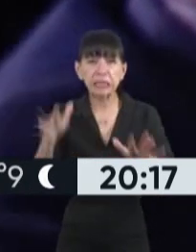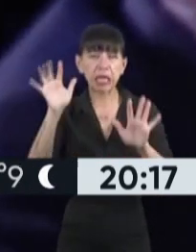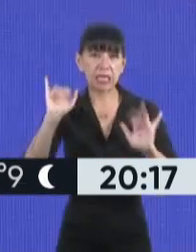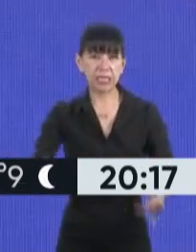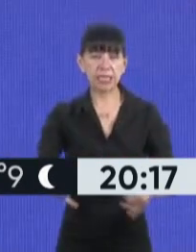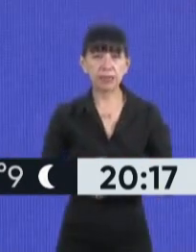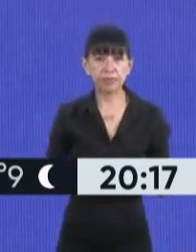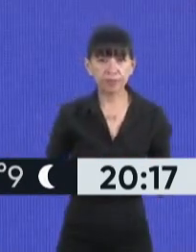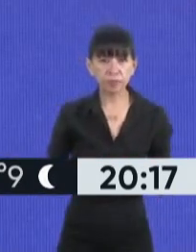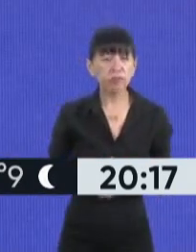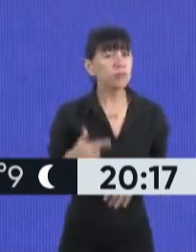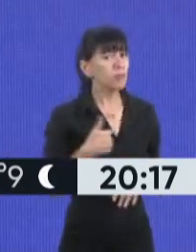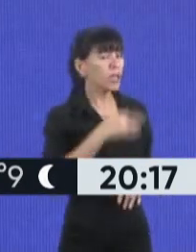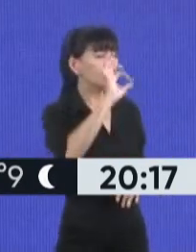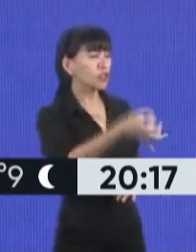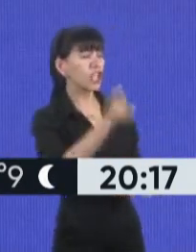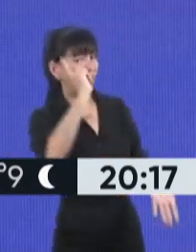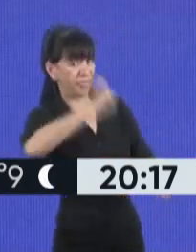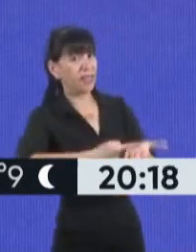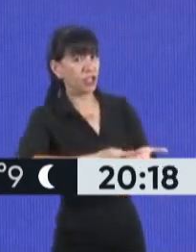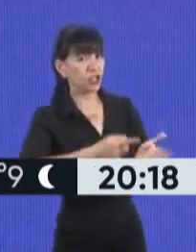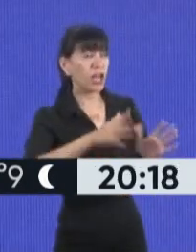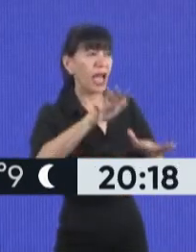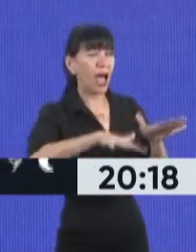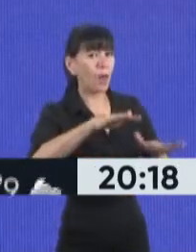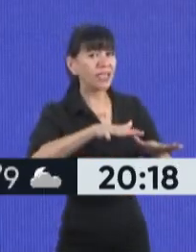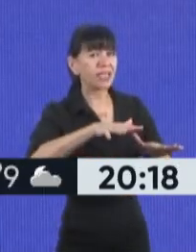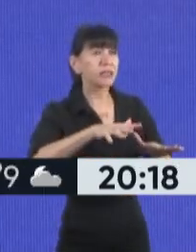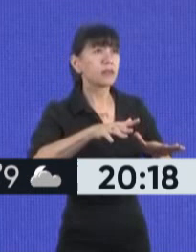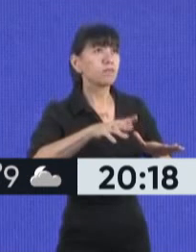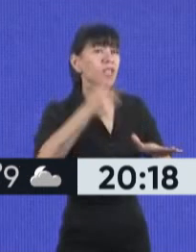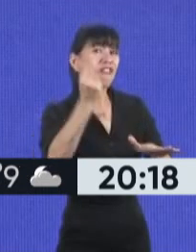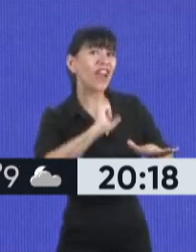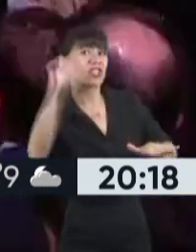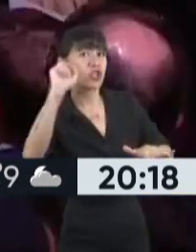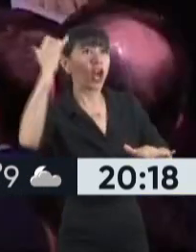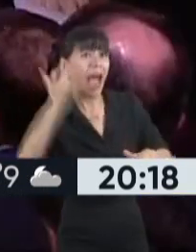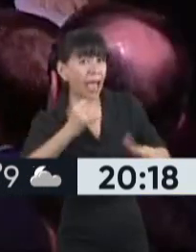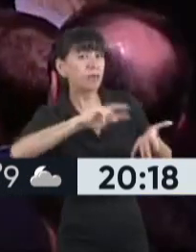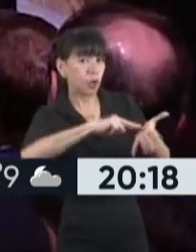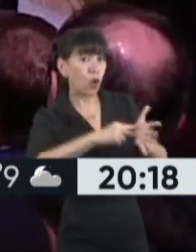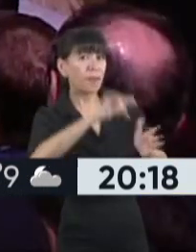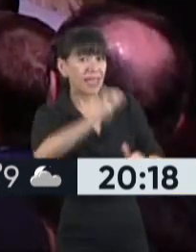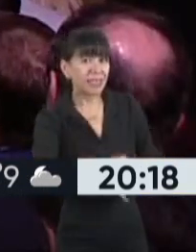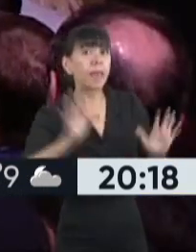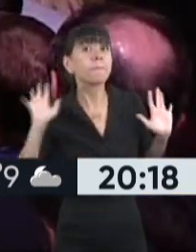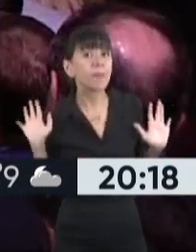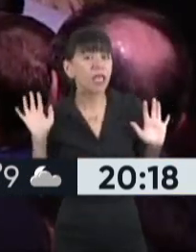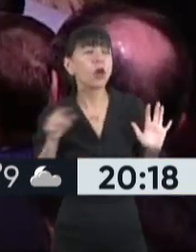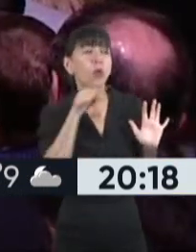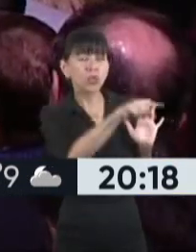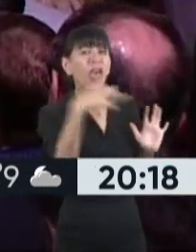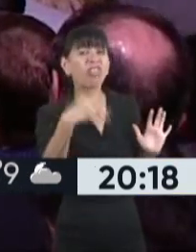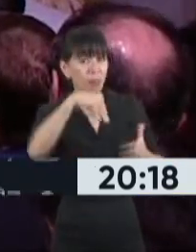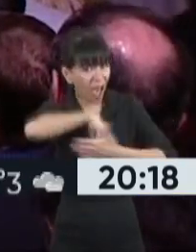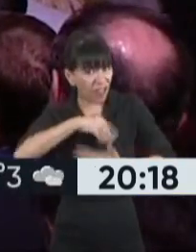presidente, que las redeterminaciones son un problema en un proceso inflacionario como el que vivimos. Pero lo que ustedes tienen que llevarse la